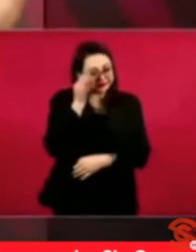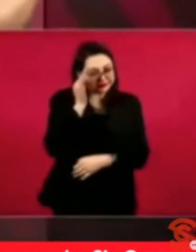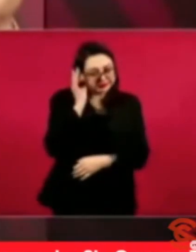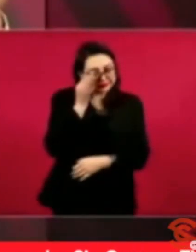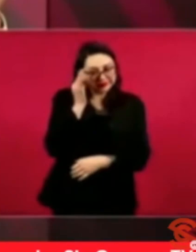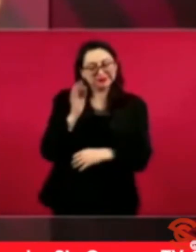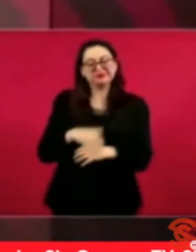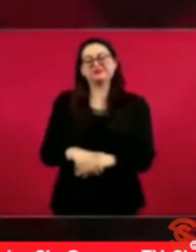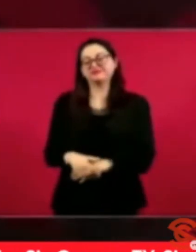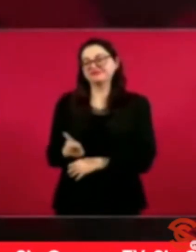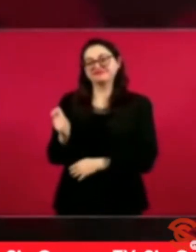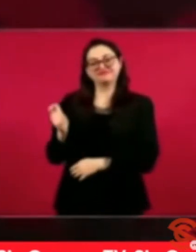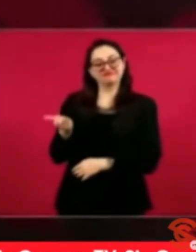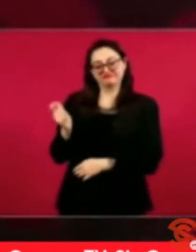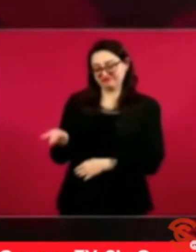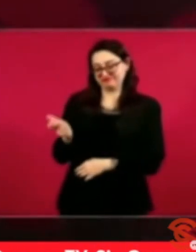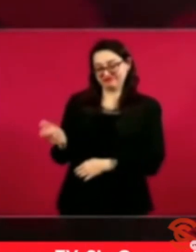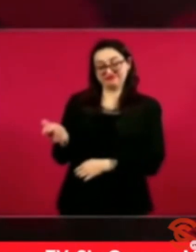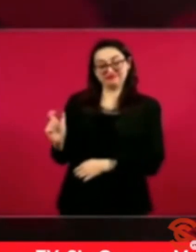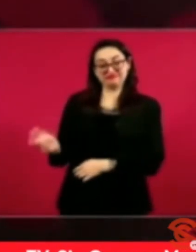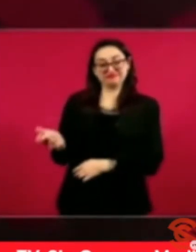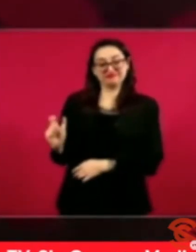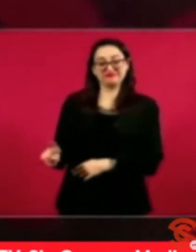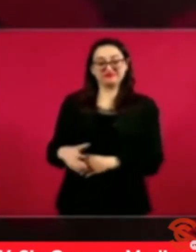Poderoso caballero, don dinero.